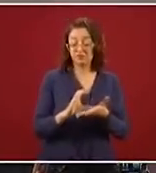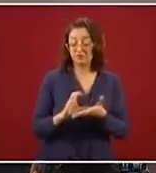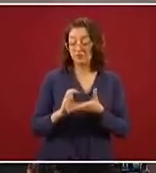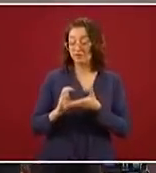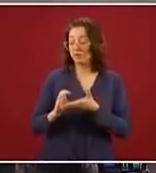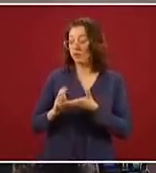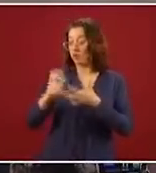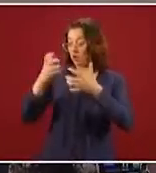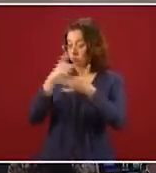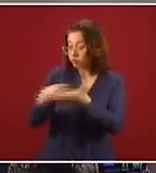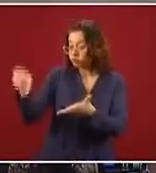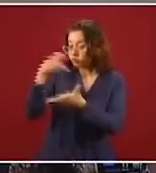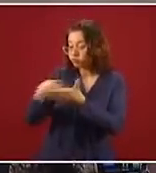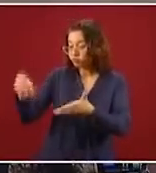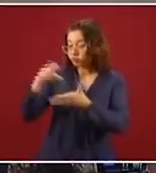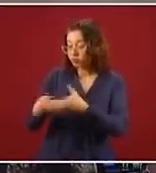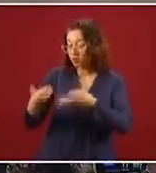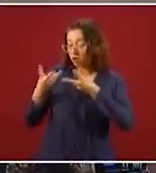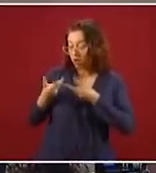cubrir.